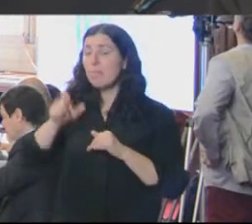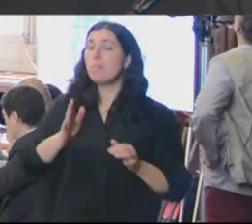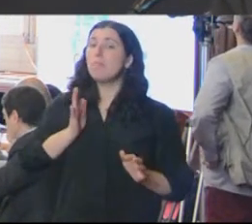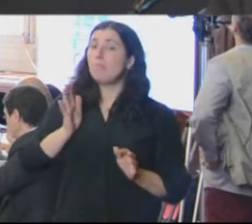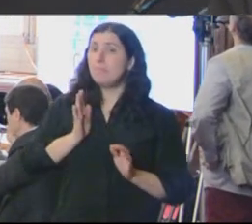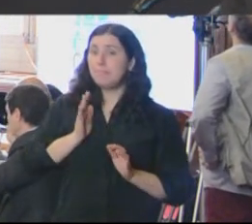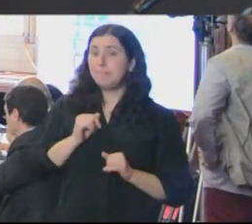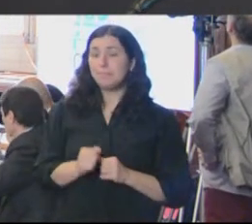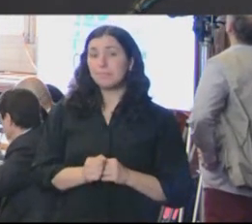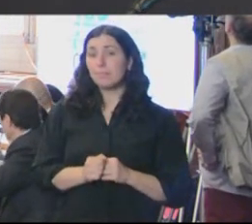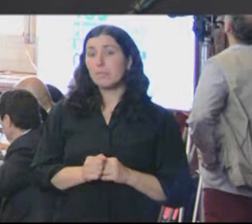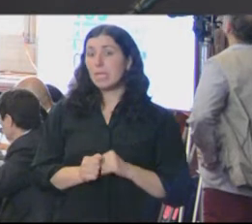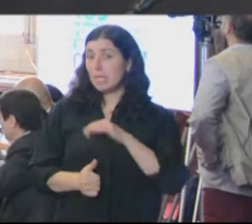y